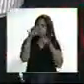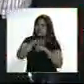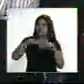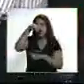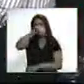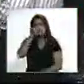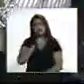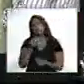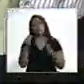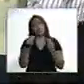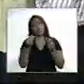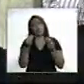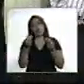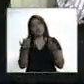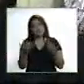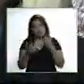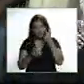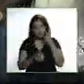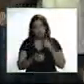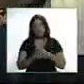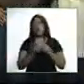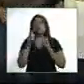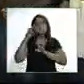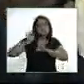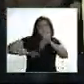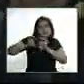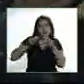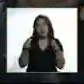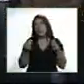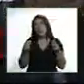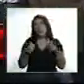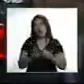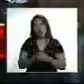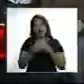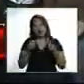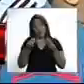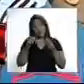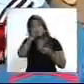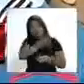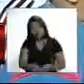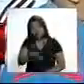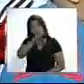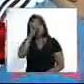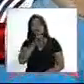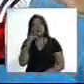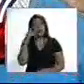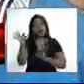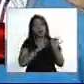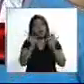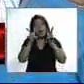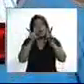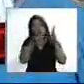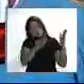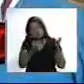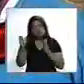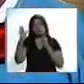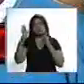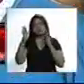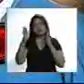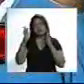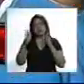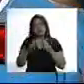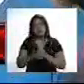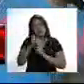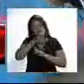Estado Zulia. ¿Cómo está precisamente, cuál es el balance que usted puede hacer respecto a cómo está el Zulia preparado para enfrentar este nuevo reto de ante